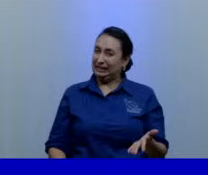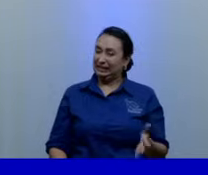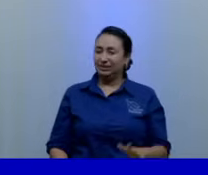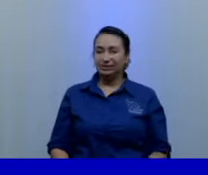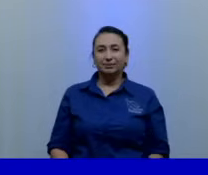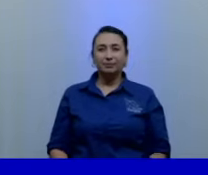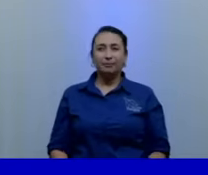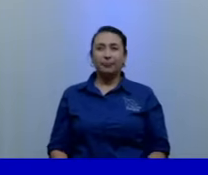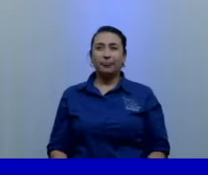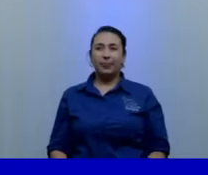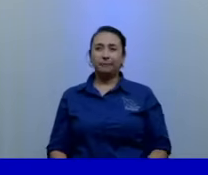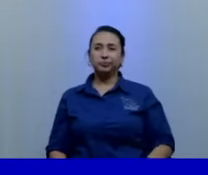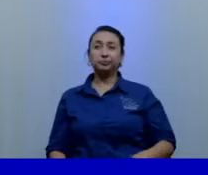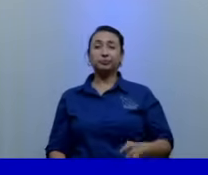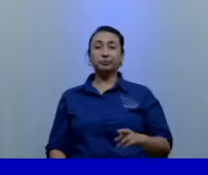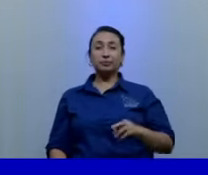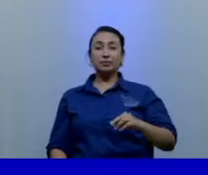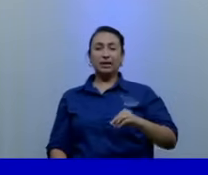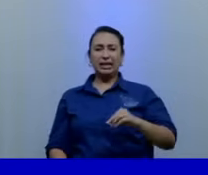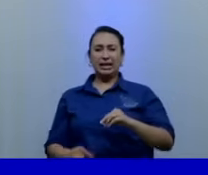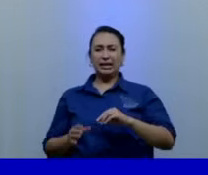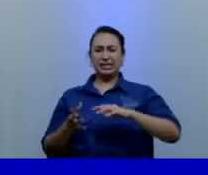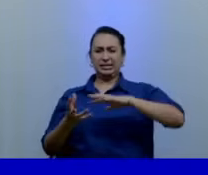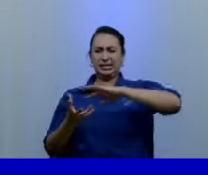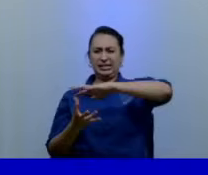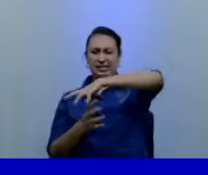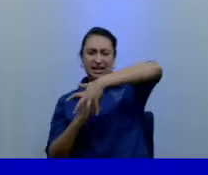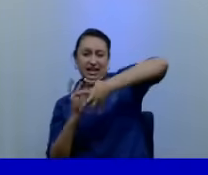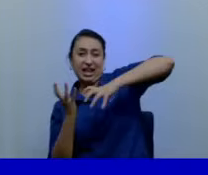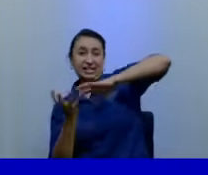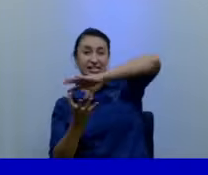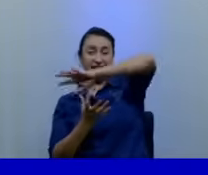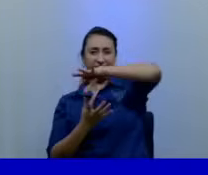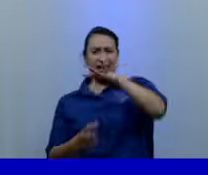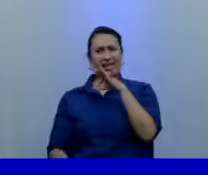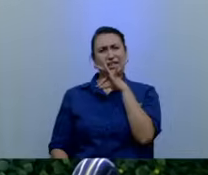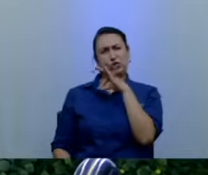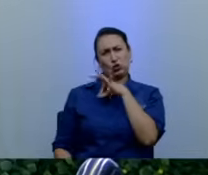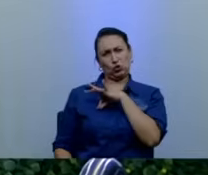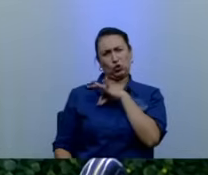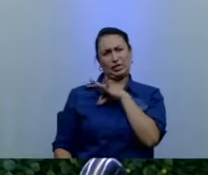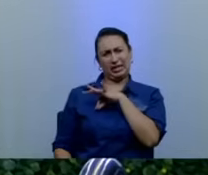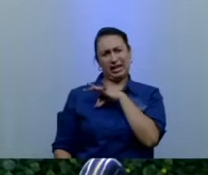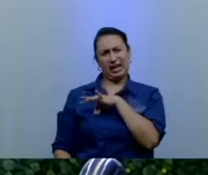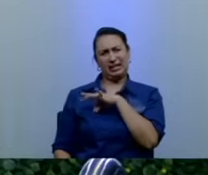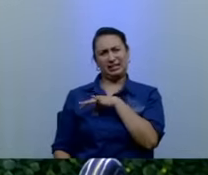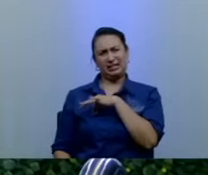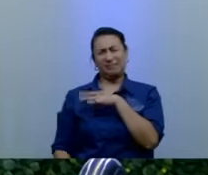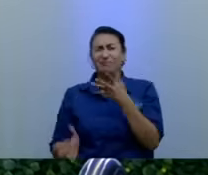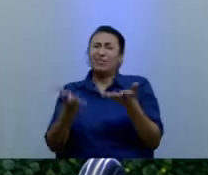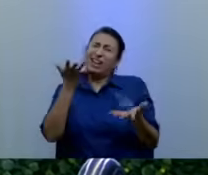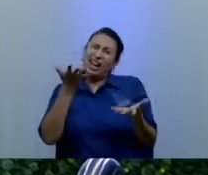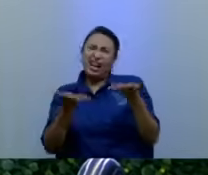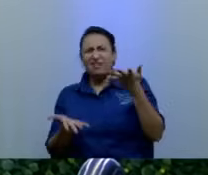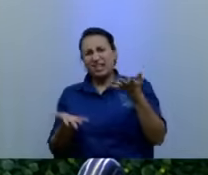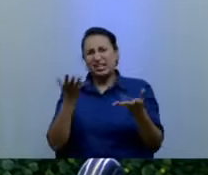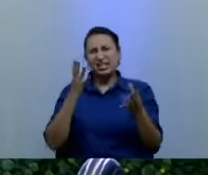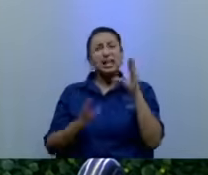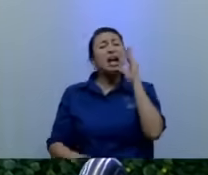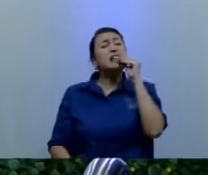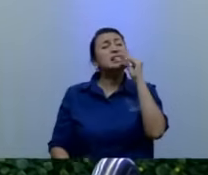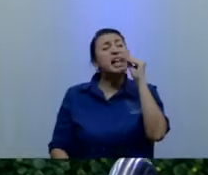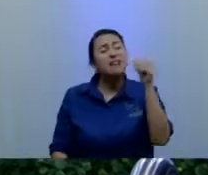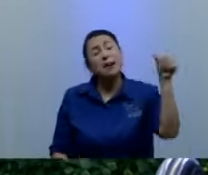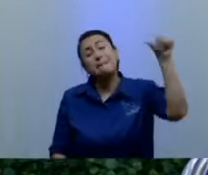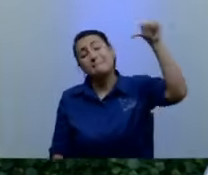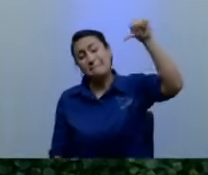feas, pero también tienen beneficios, ventajas, aparte de la rapidez y la versatilidad. Pero